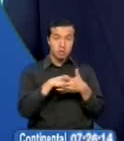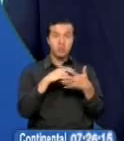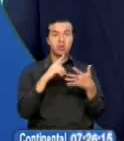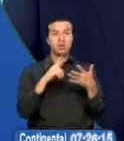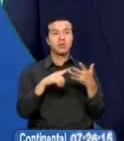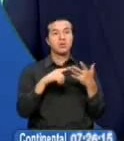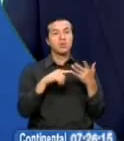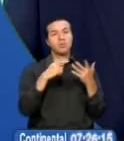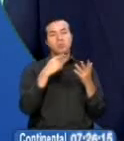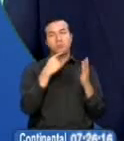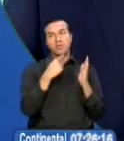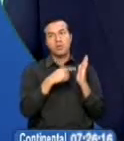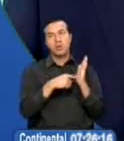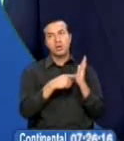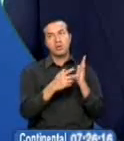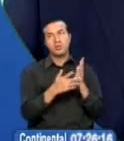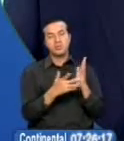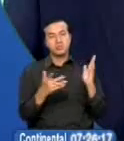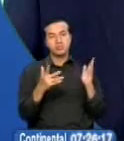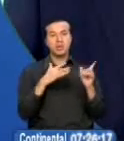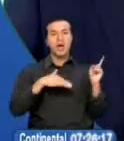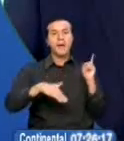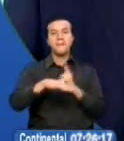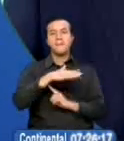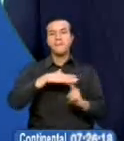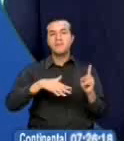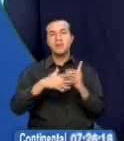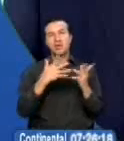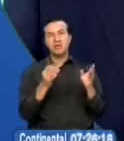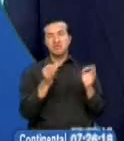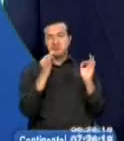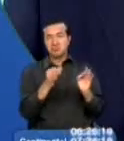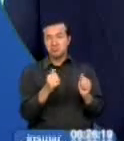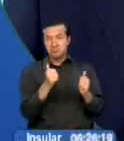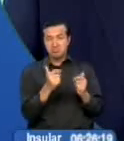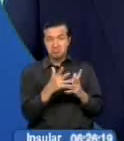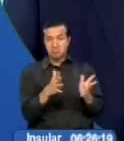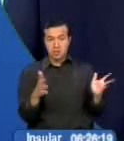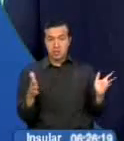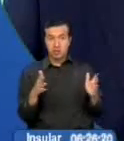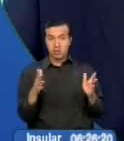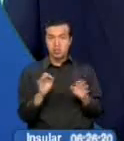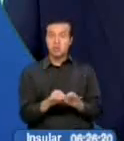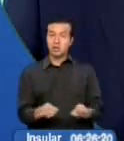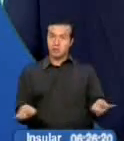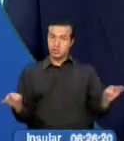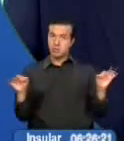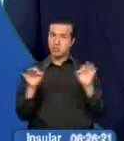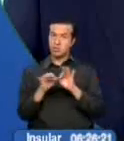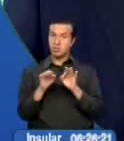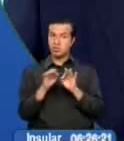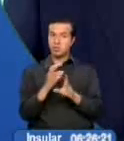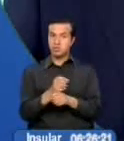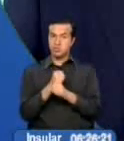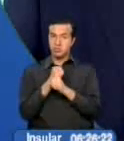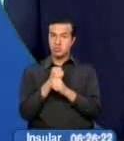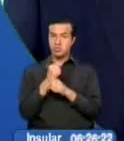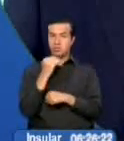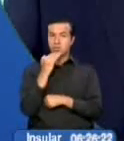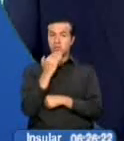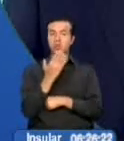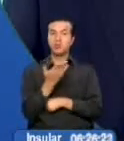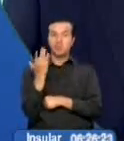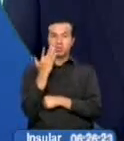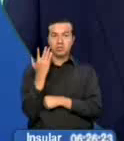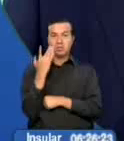por decirlo menos, un ambiente no propicio para aquello y por lo tanto es fundamental establecer esa seguridad. ¿Cómo?